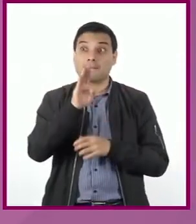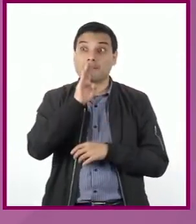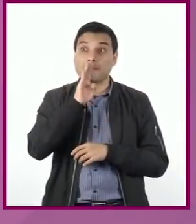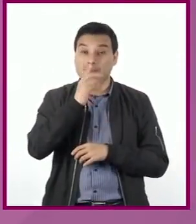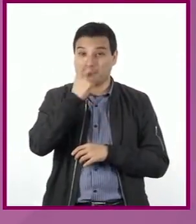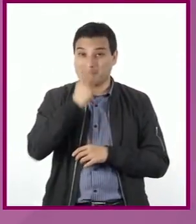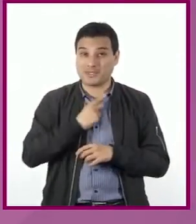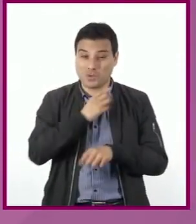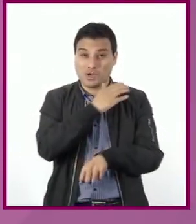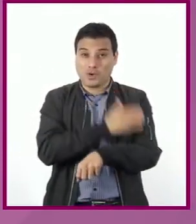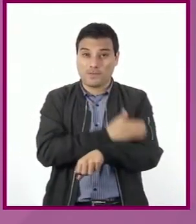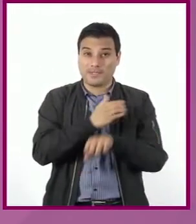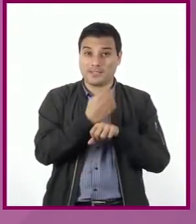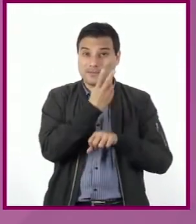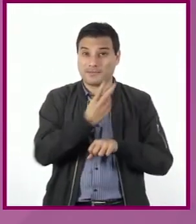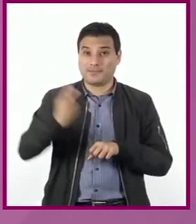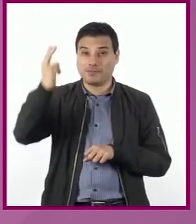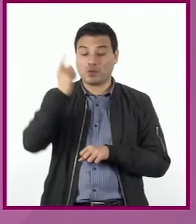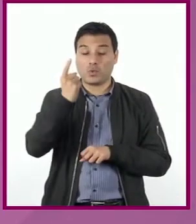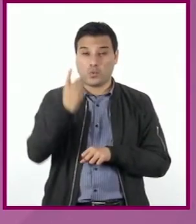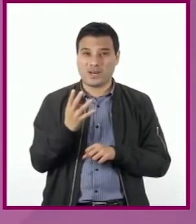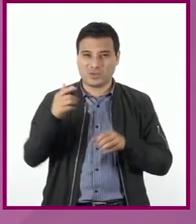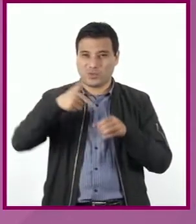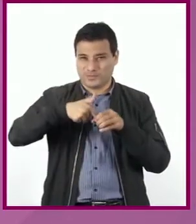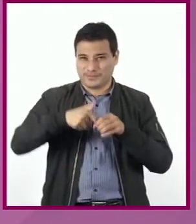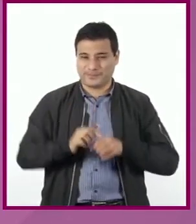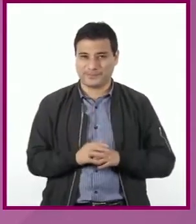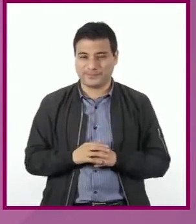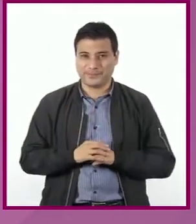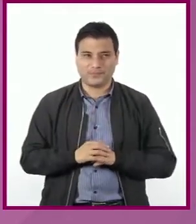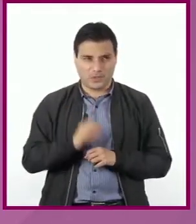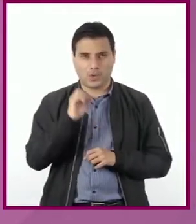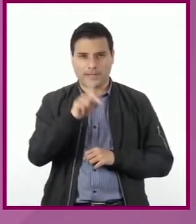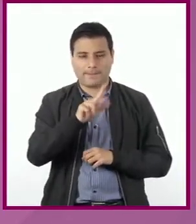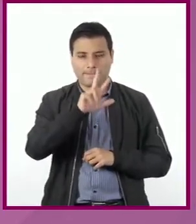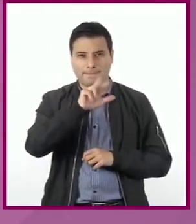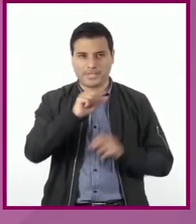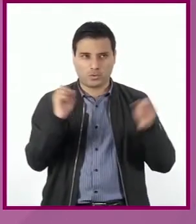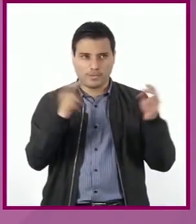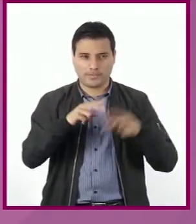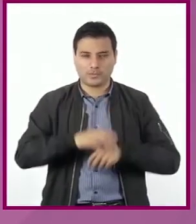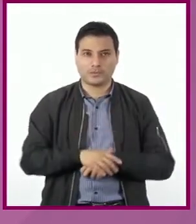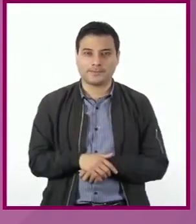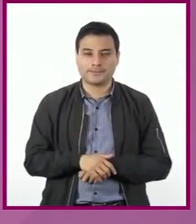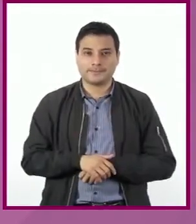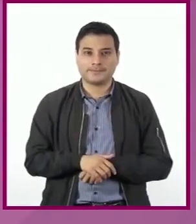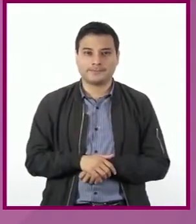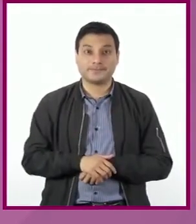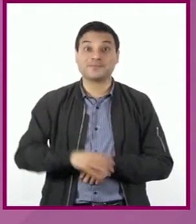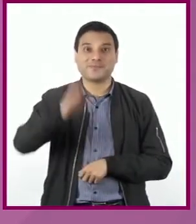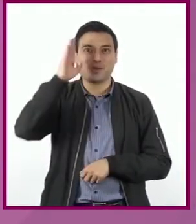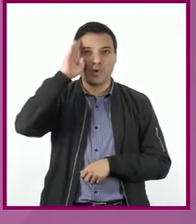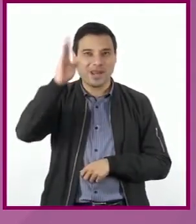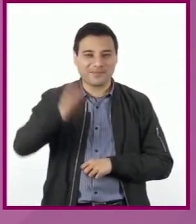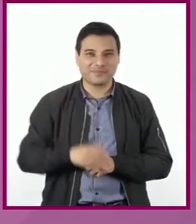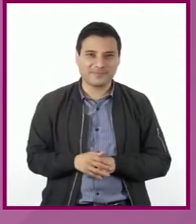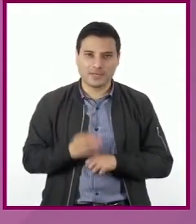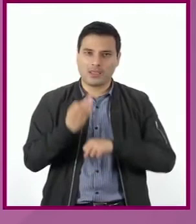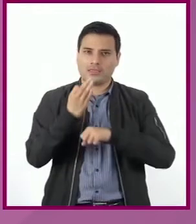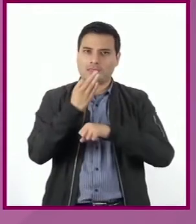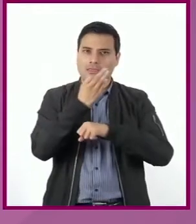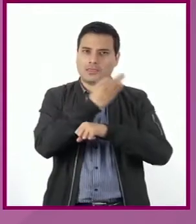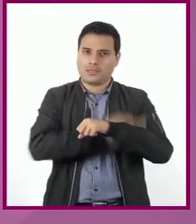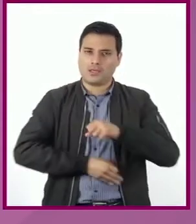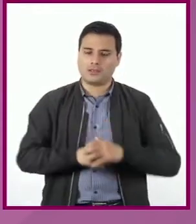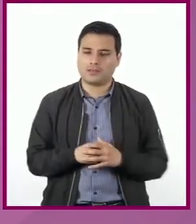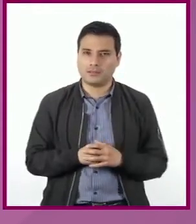que la acompañara a cargar un cuarto de tanque de gasolina. Sale, acá te veo. Hola. Te tardaste un